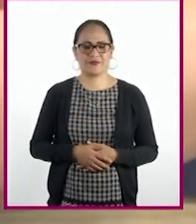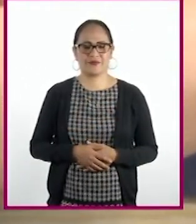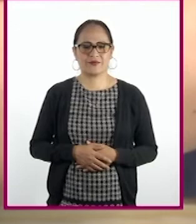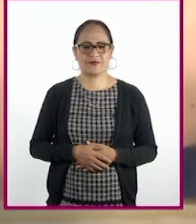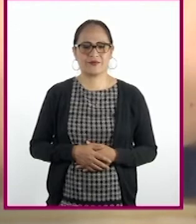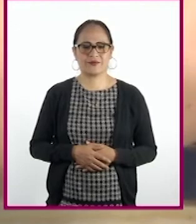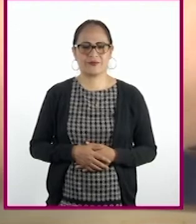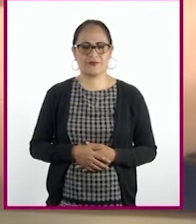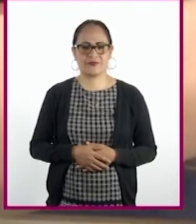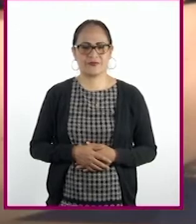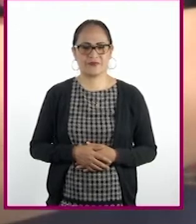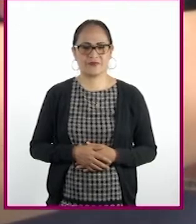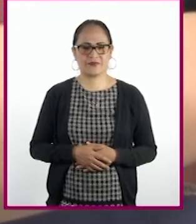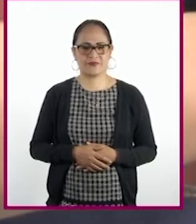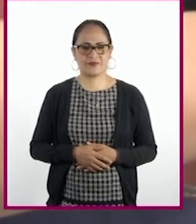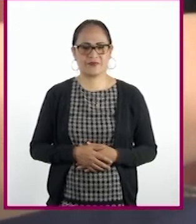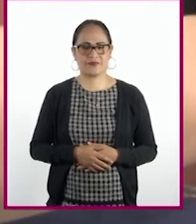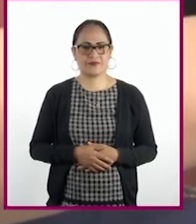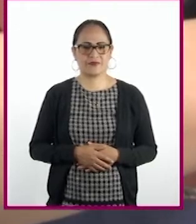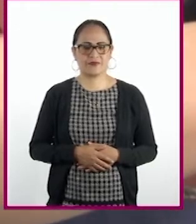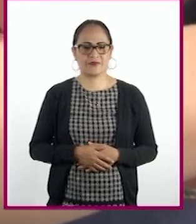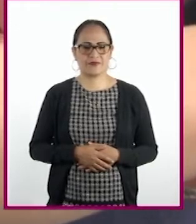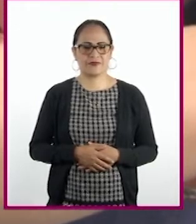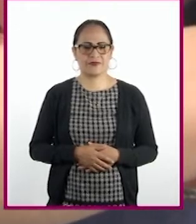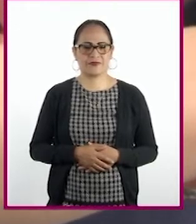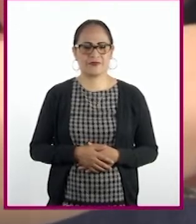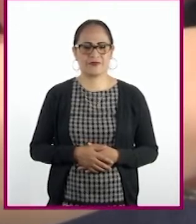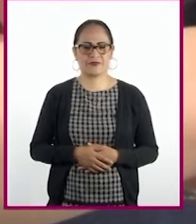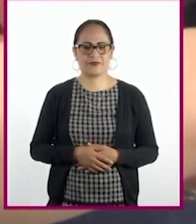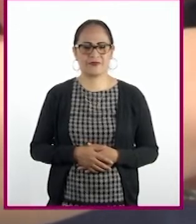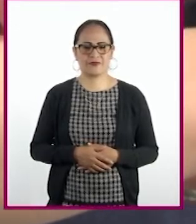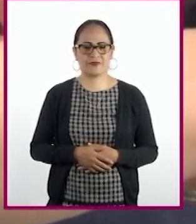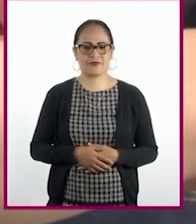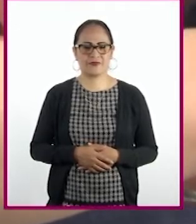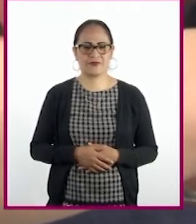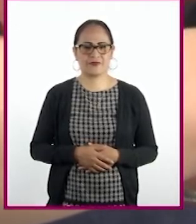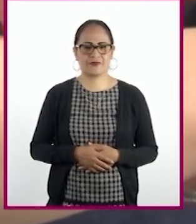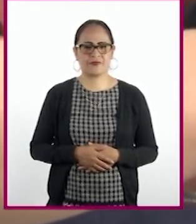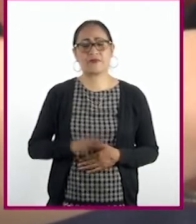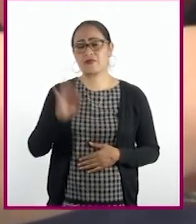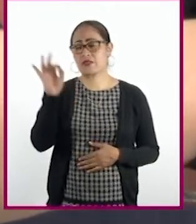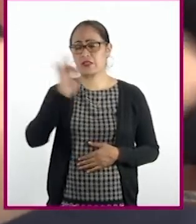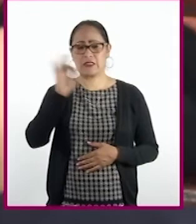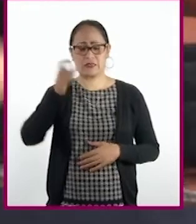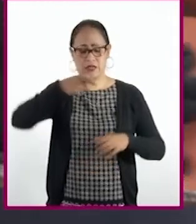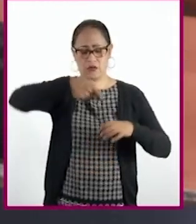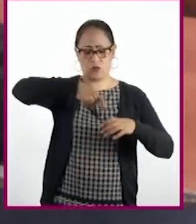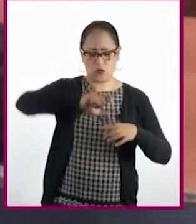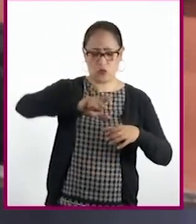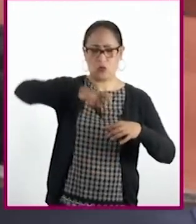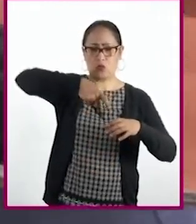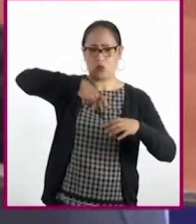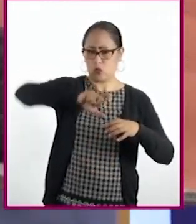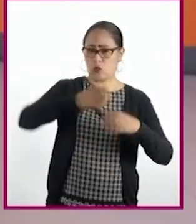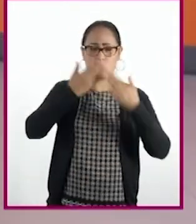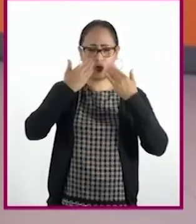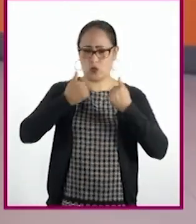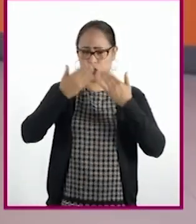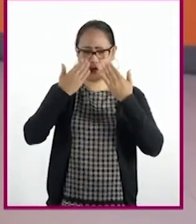¿Tú crees? Ahí está. Igual, en lugar del perico, se puede utilizar